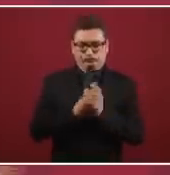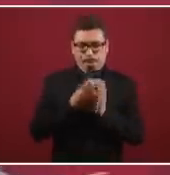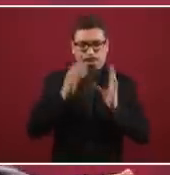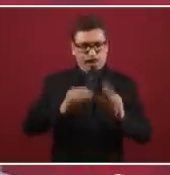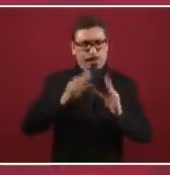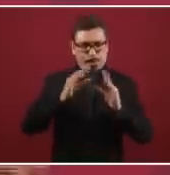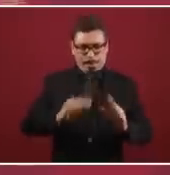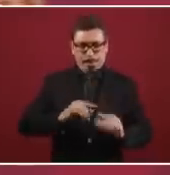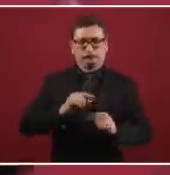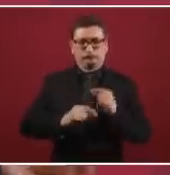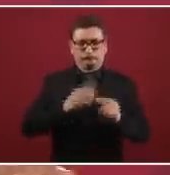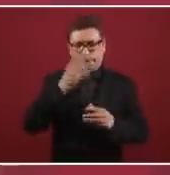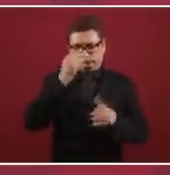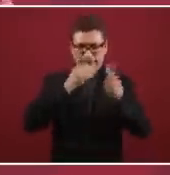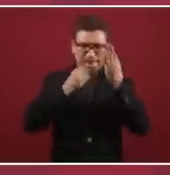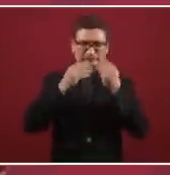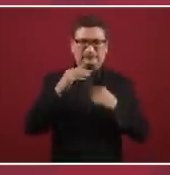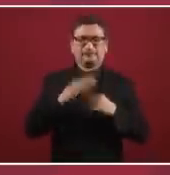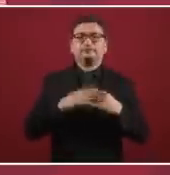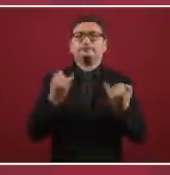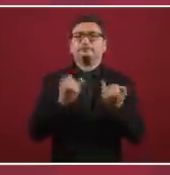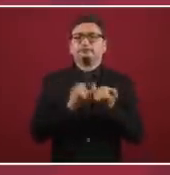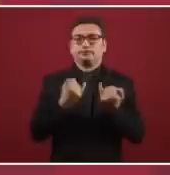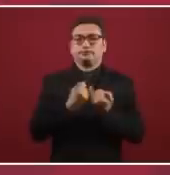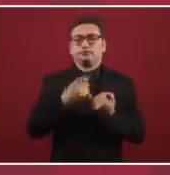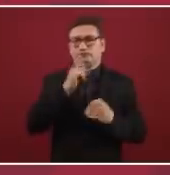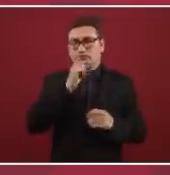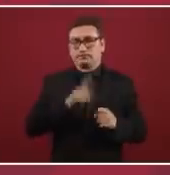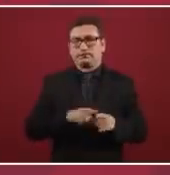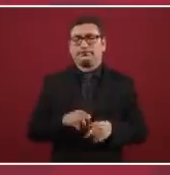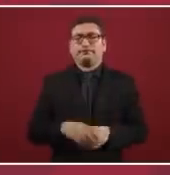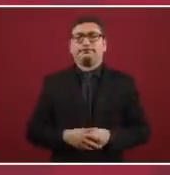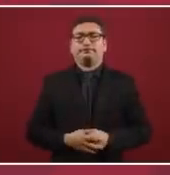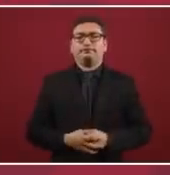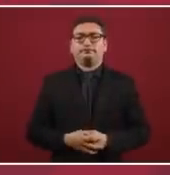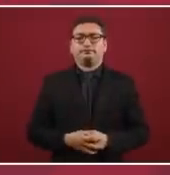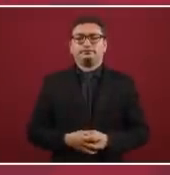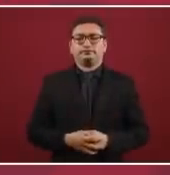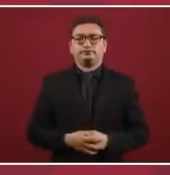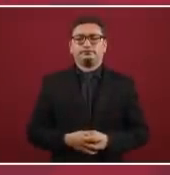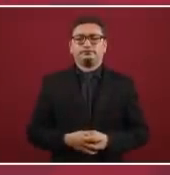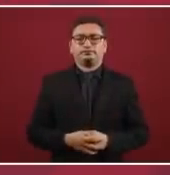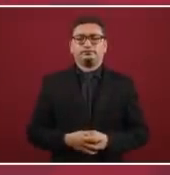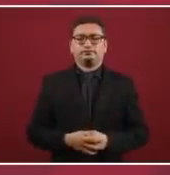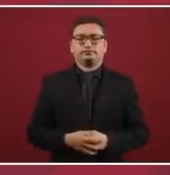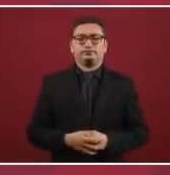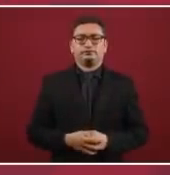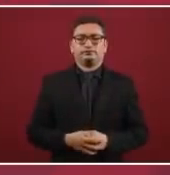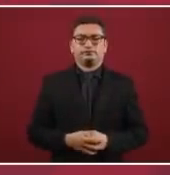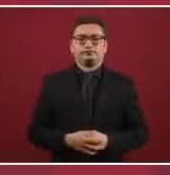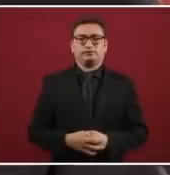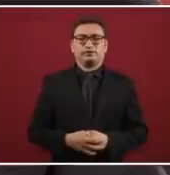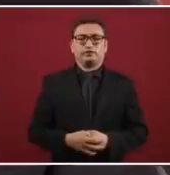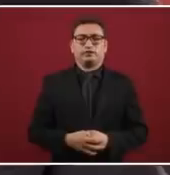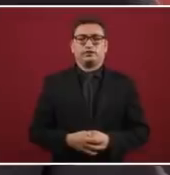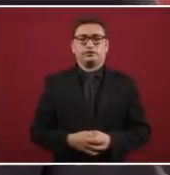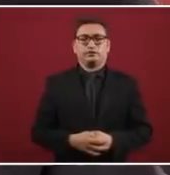Al mismo tiempo, y es la base, el sostén de toda